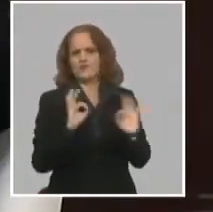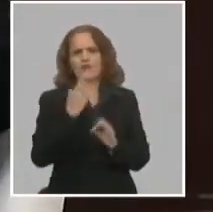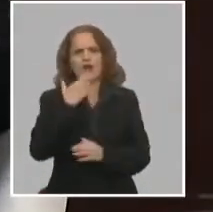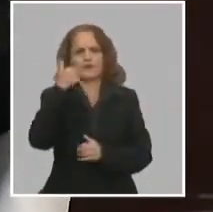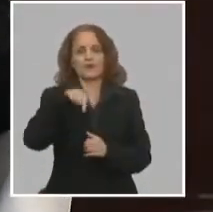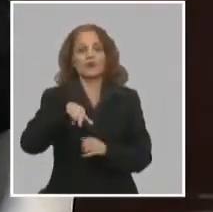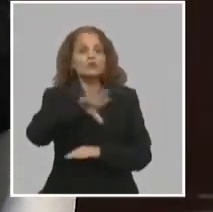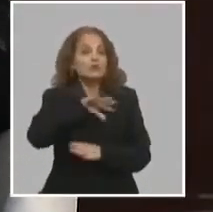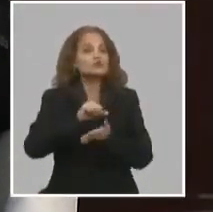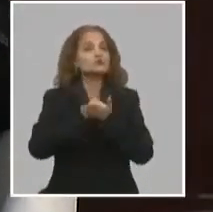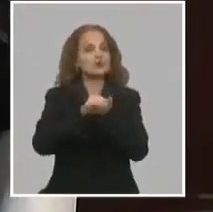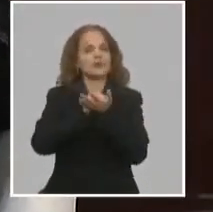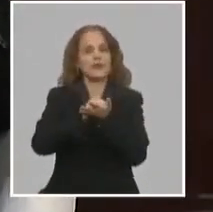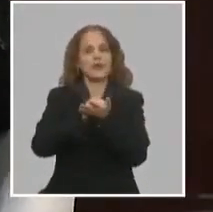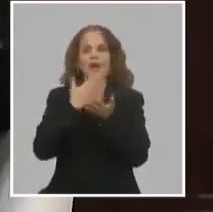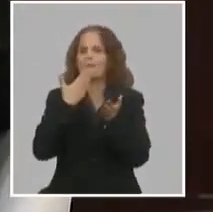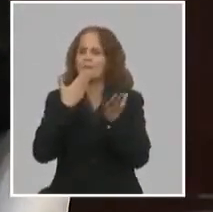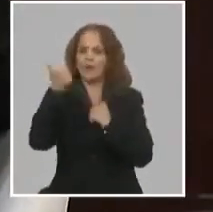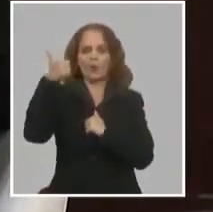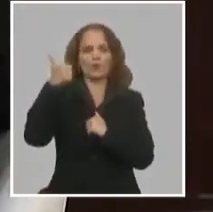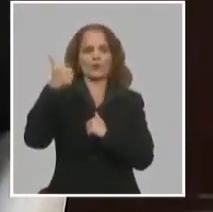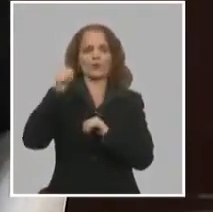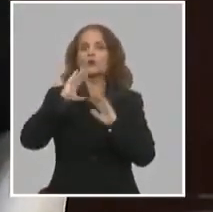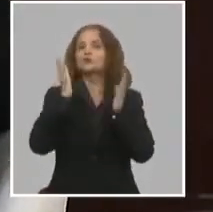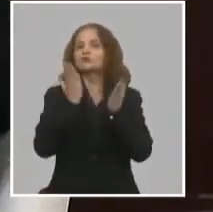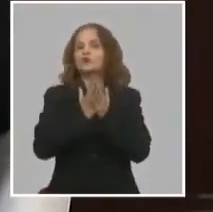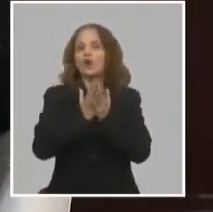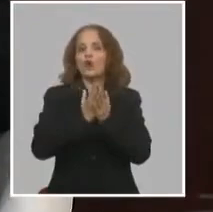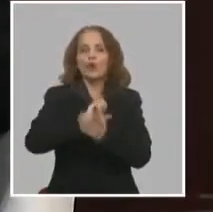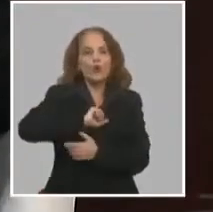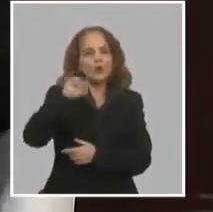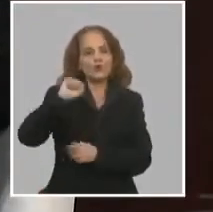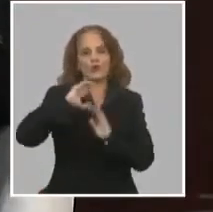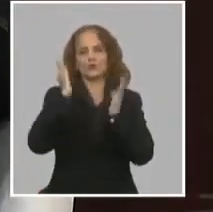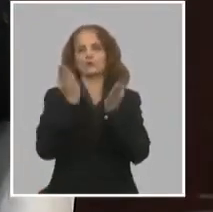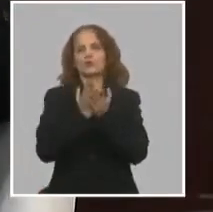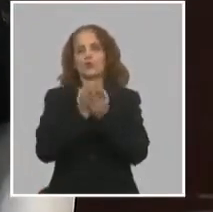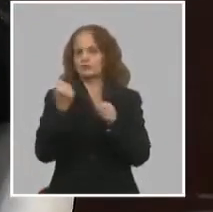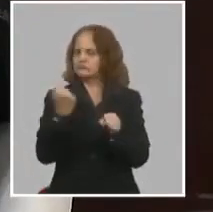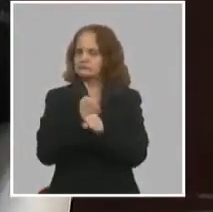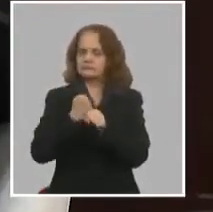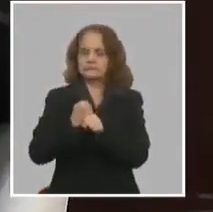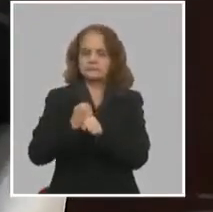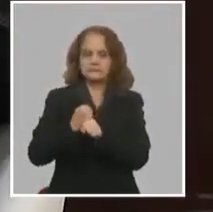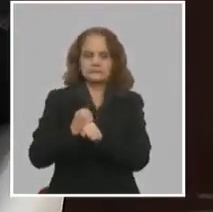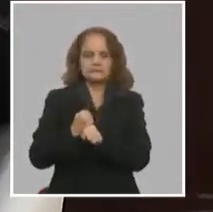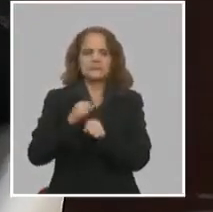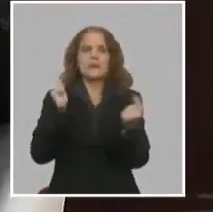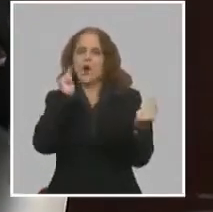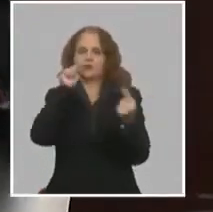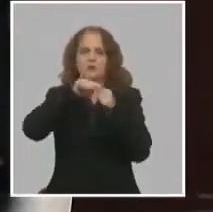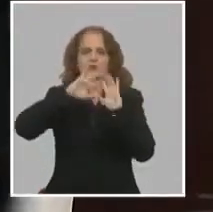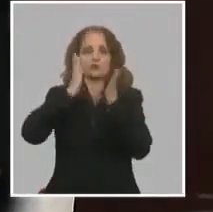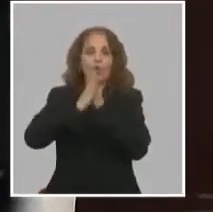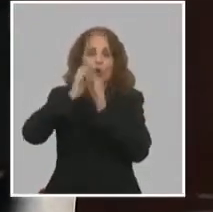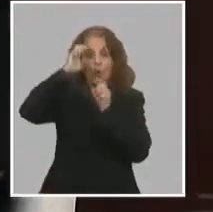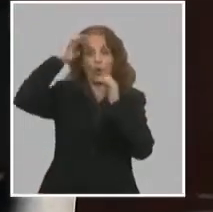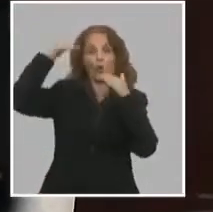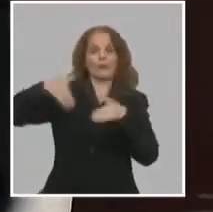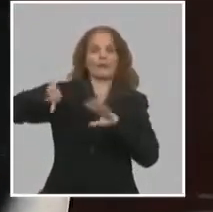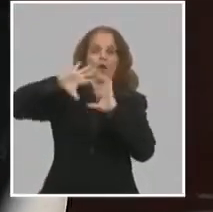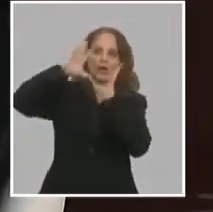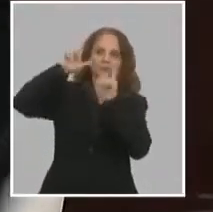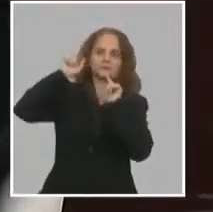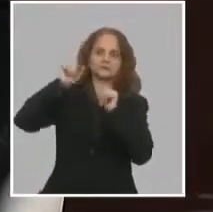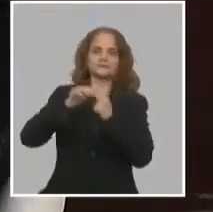solidaridad siempre será la mejor arma para enfrentar los grandes desafíos que tiene por delante la humanidad. Y de alma